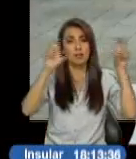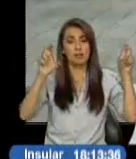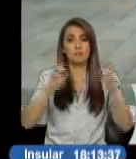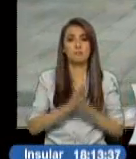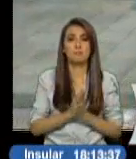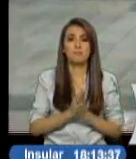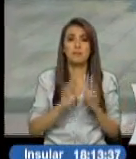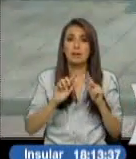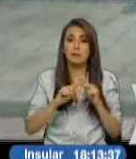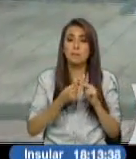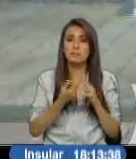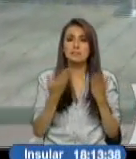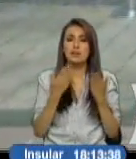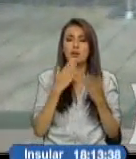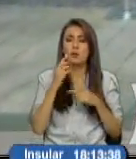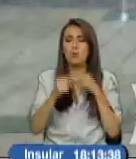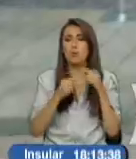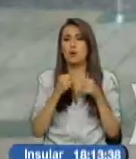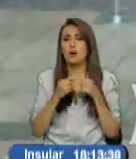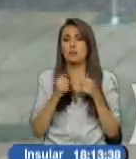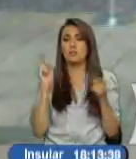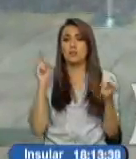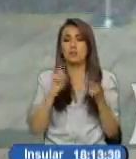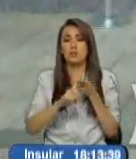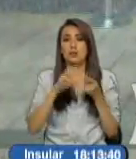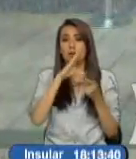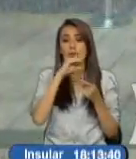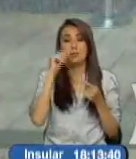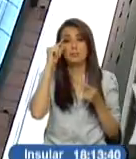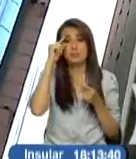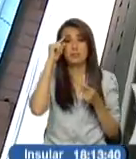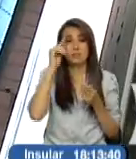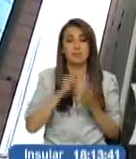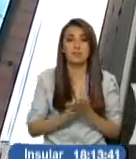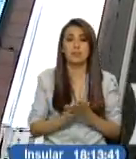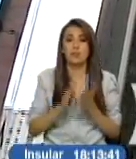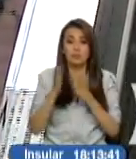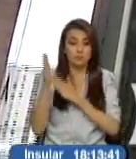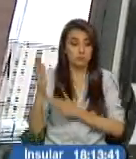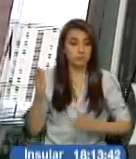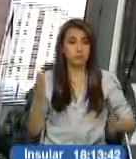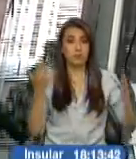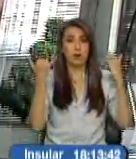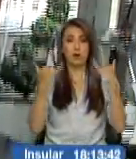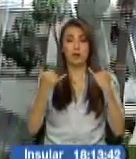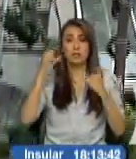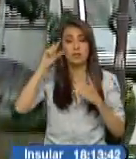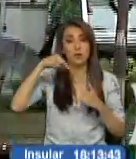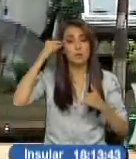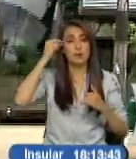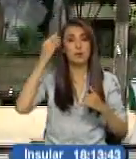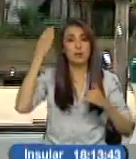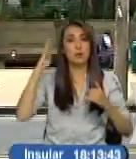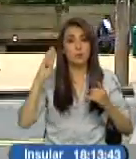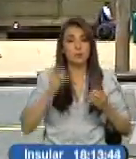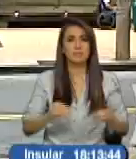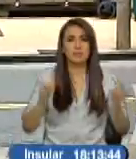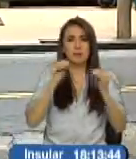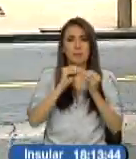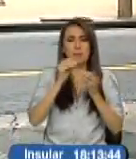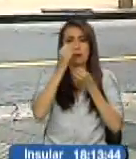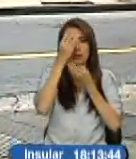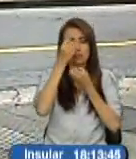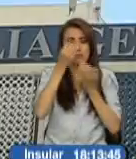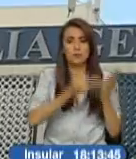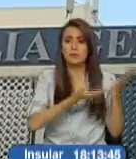Odebrecht empezaron durante la administración del expresidente Rafael Correa. Durante el actual gobierno, Brasil ha proporcionado más información sobre este